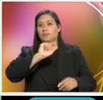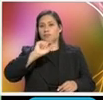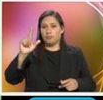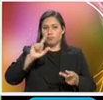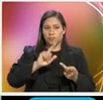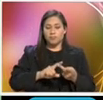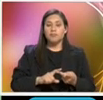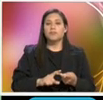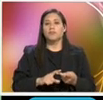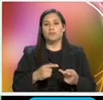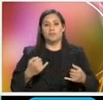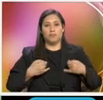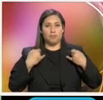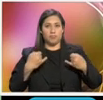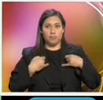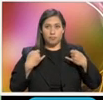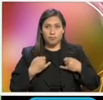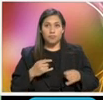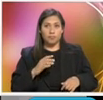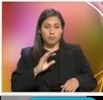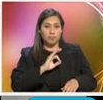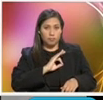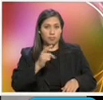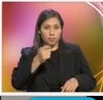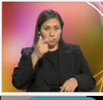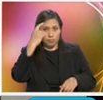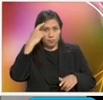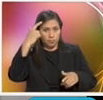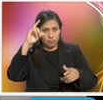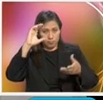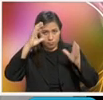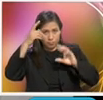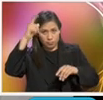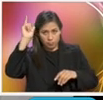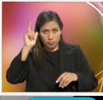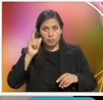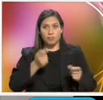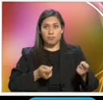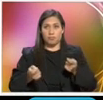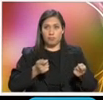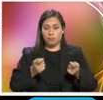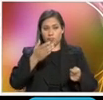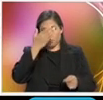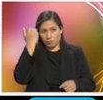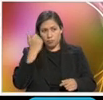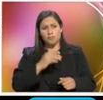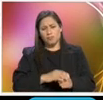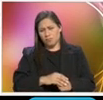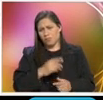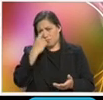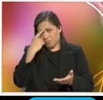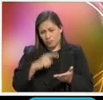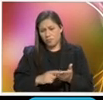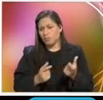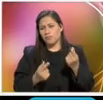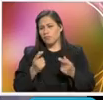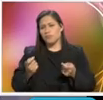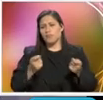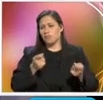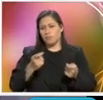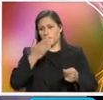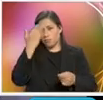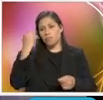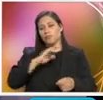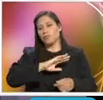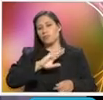fama, eres muy joven y De no que estás te puedes volver acostumbrado. loquito, ¿no? Pues, si no lo sabes manejar. Yo creo que muchos no lo supieron manejar y